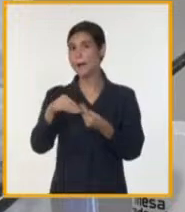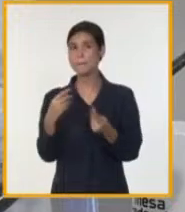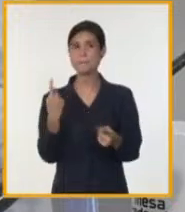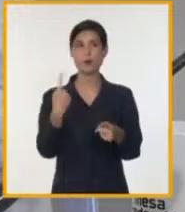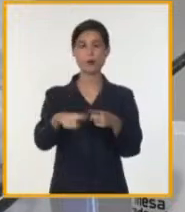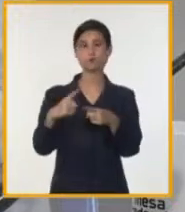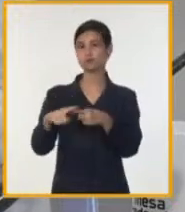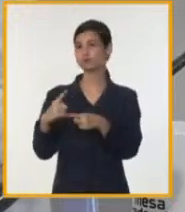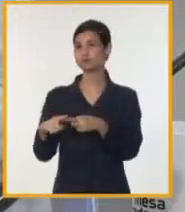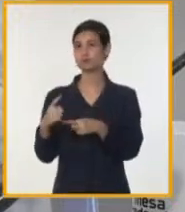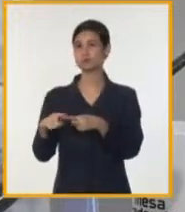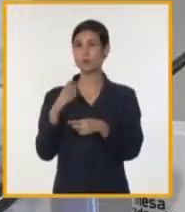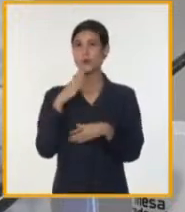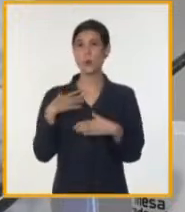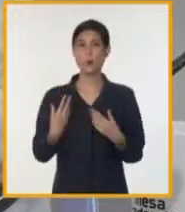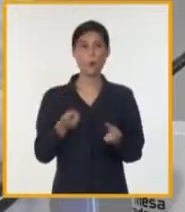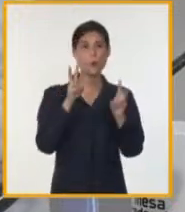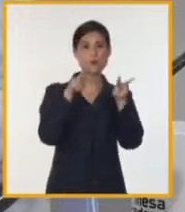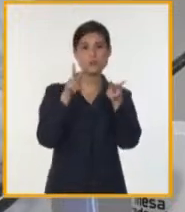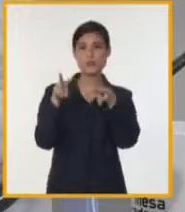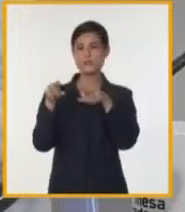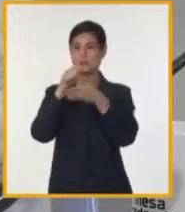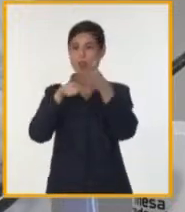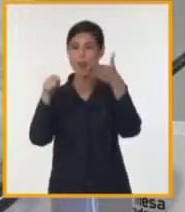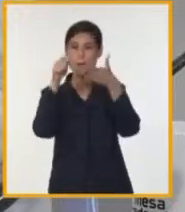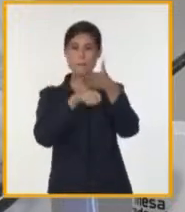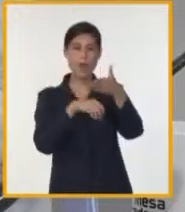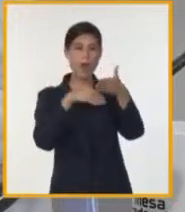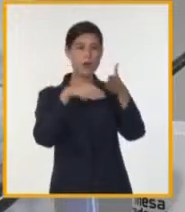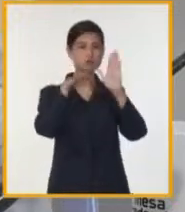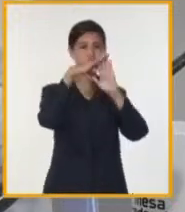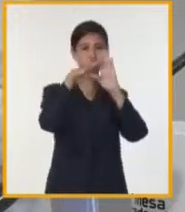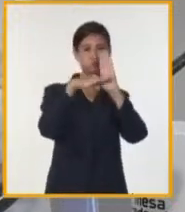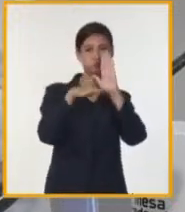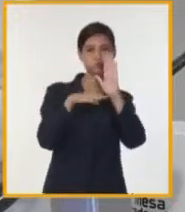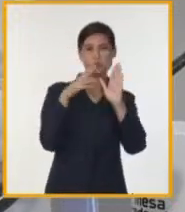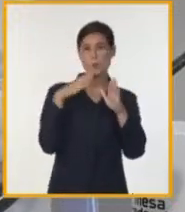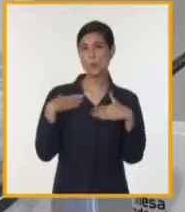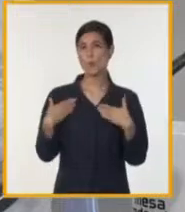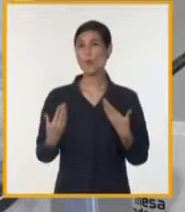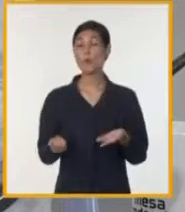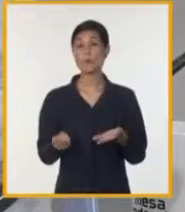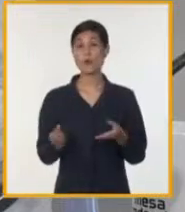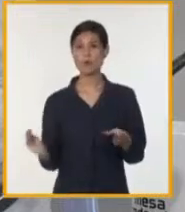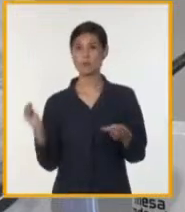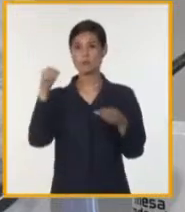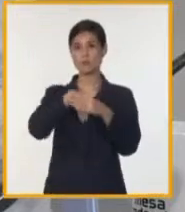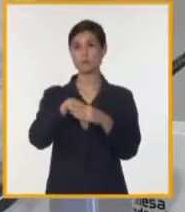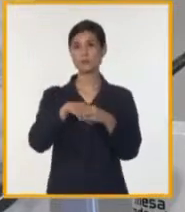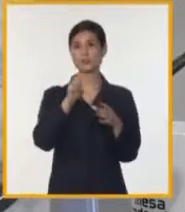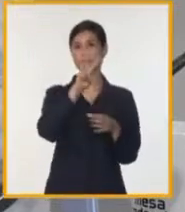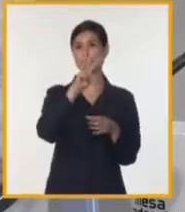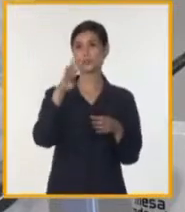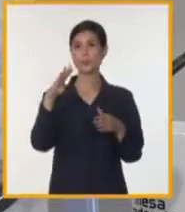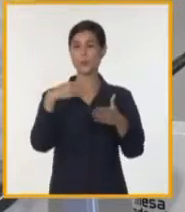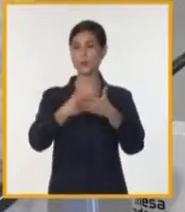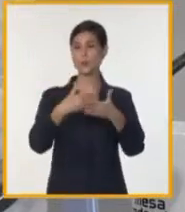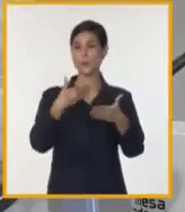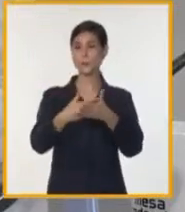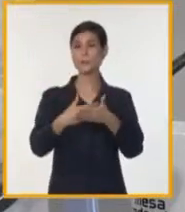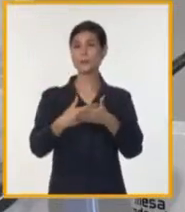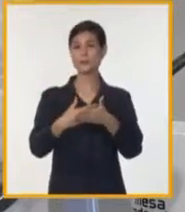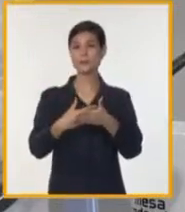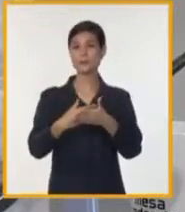ido revisando la estructura de la OSDE. Se han constituido 24 empresas filiales y tenemos 4